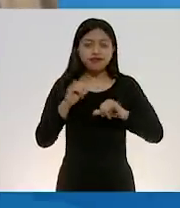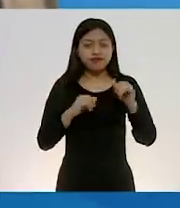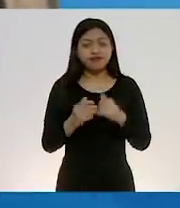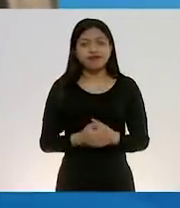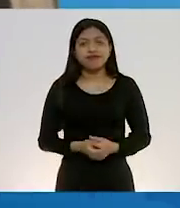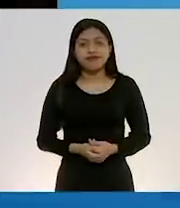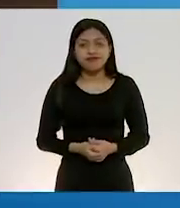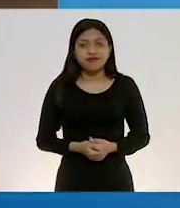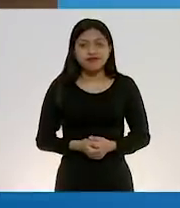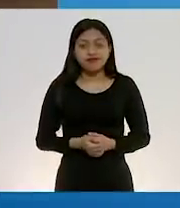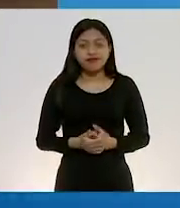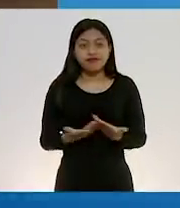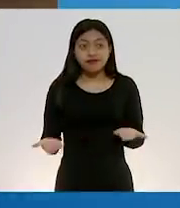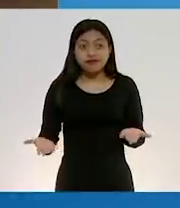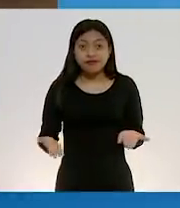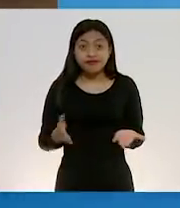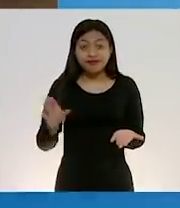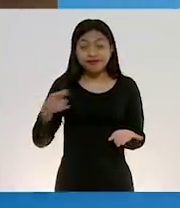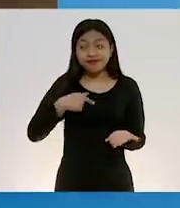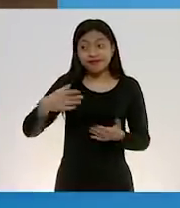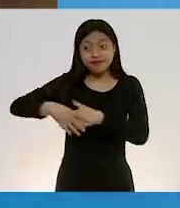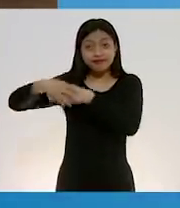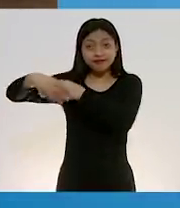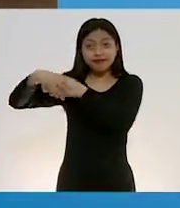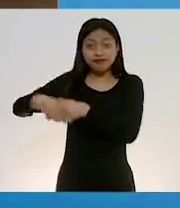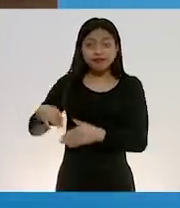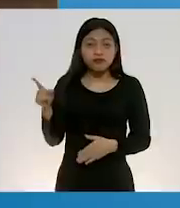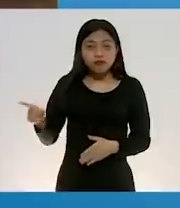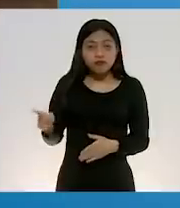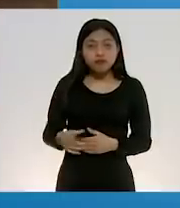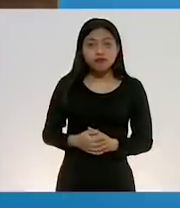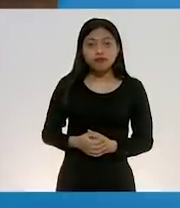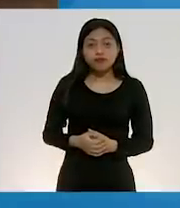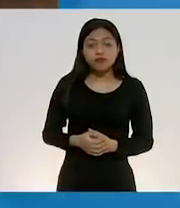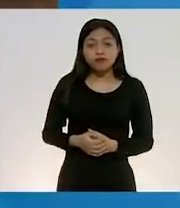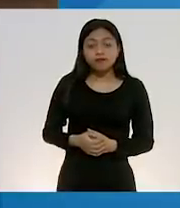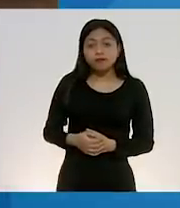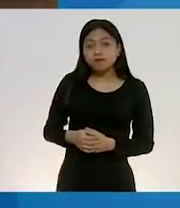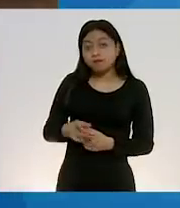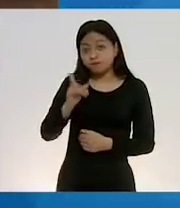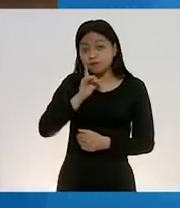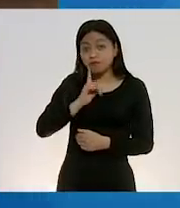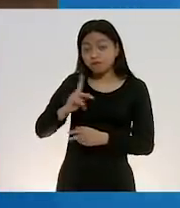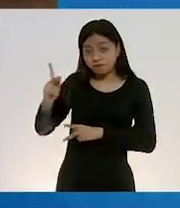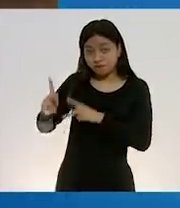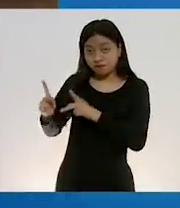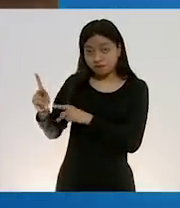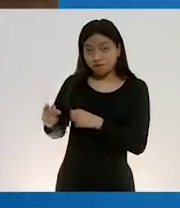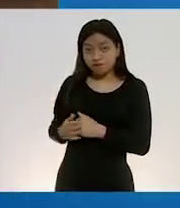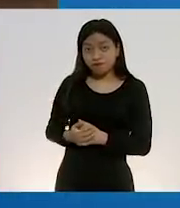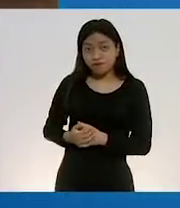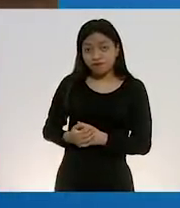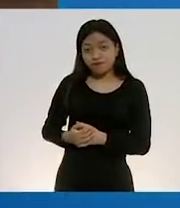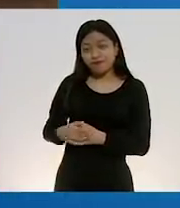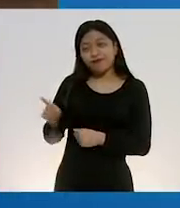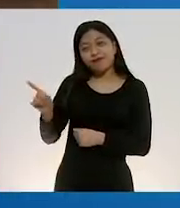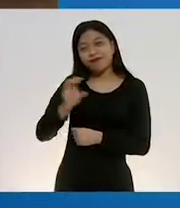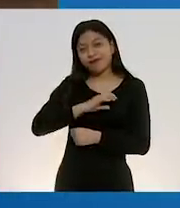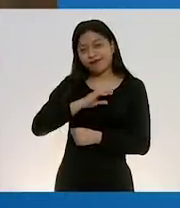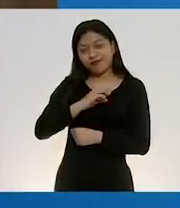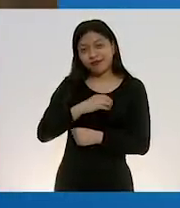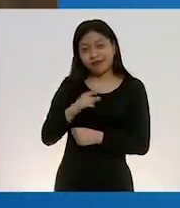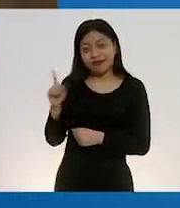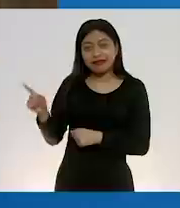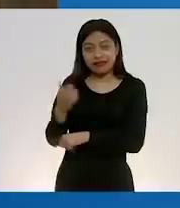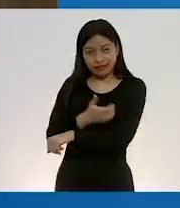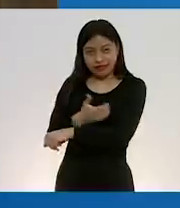Historia. Y me da mucho gusto en esta ocasión platicar con mi querida y admirada